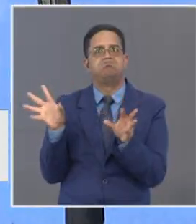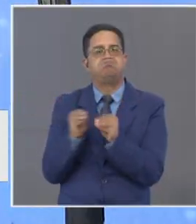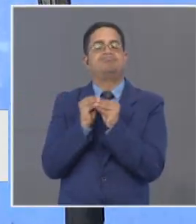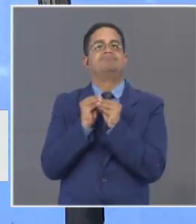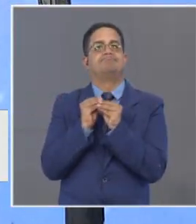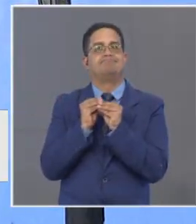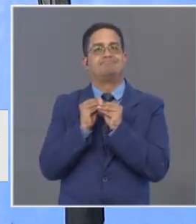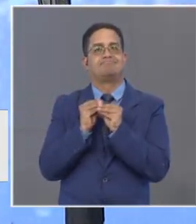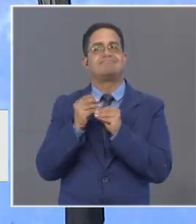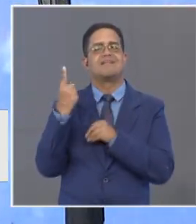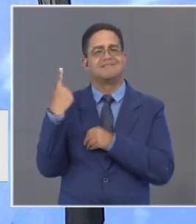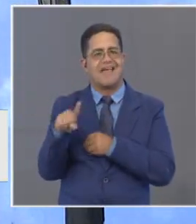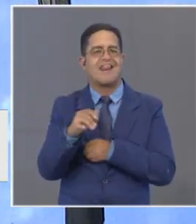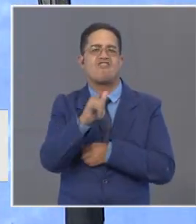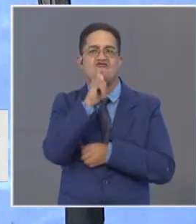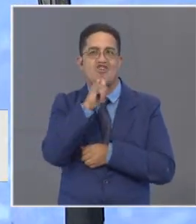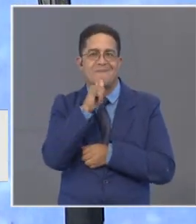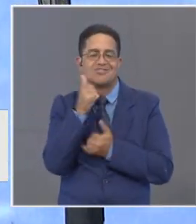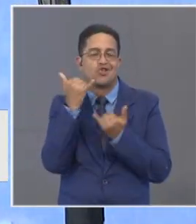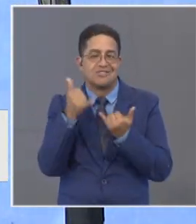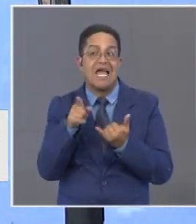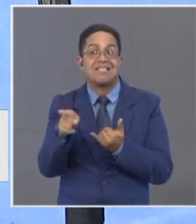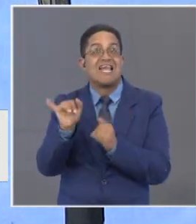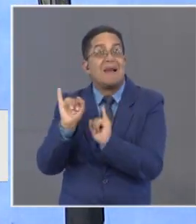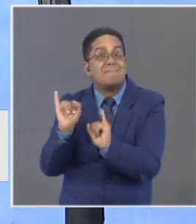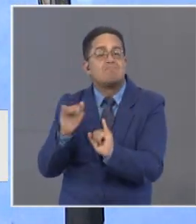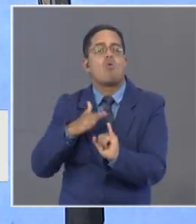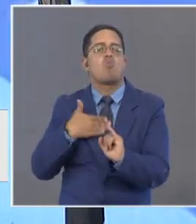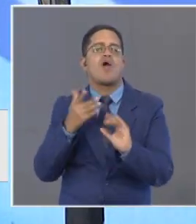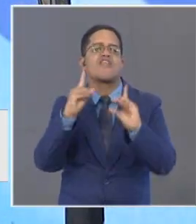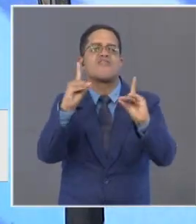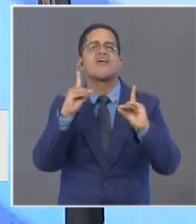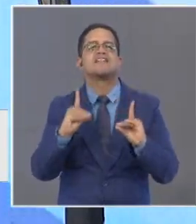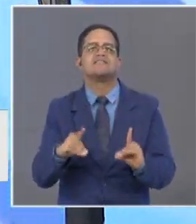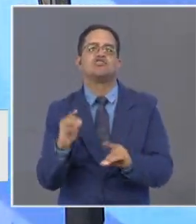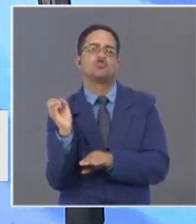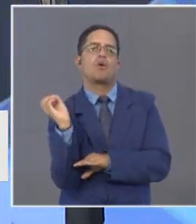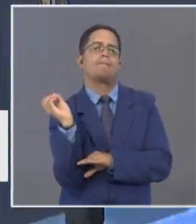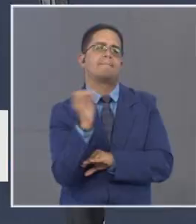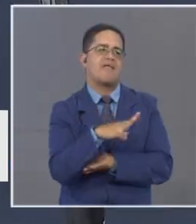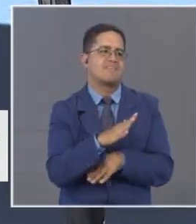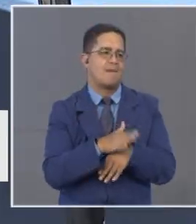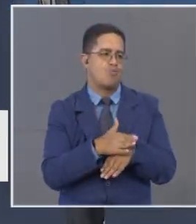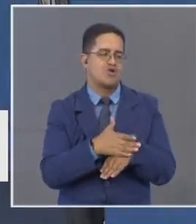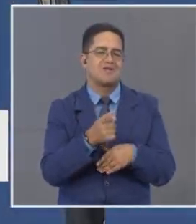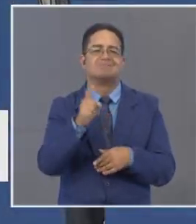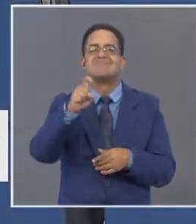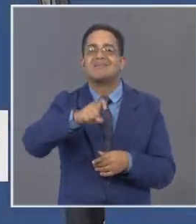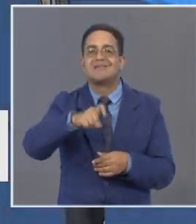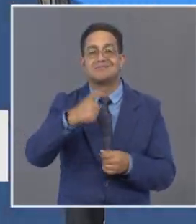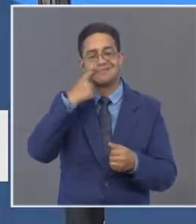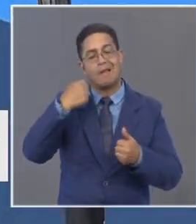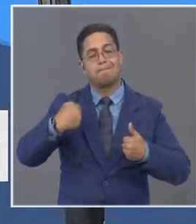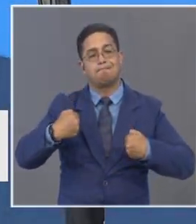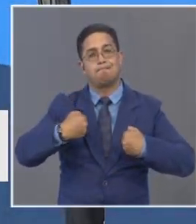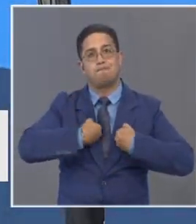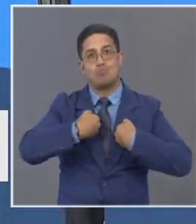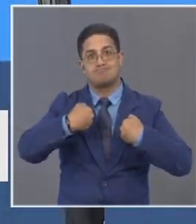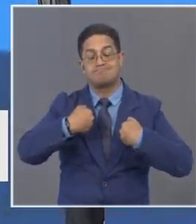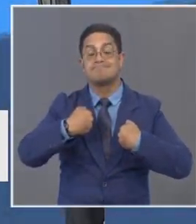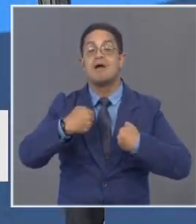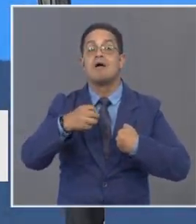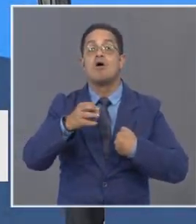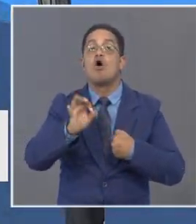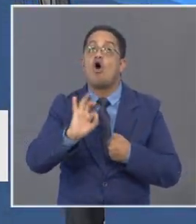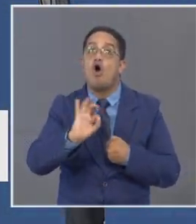puede tener un diagnóstico y él puede tomar decisiones de referir a este paciente porque es una fibrilación auricular, de referir a este paciente porque